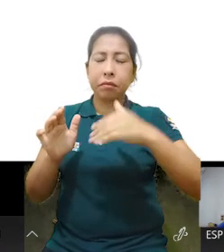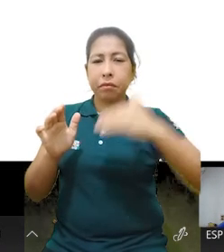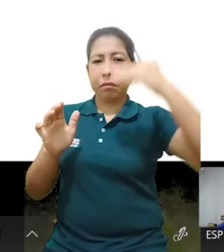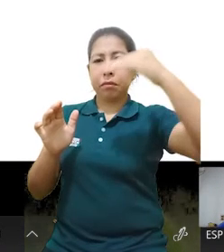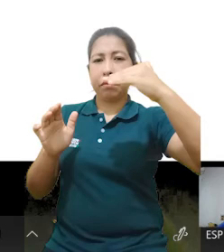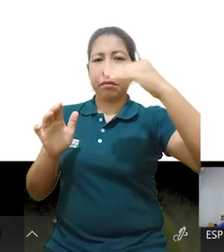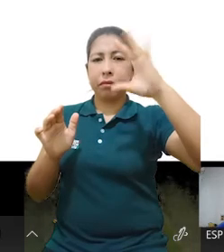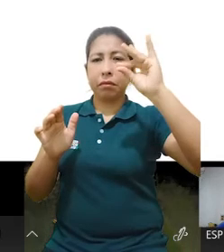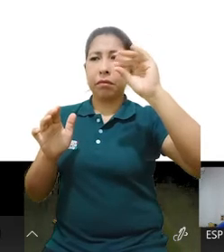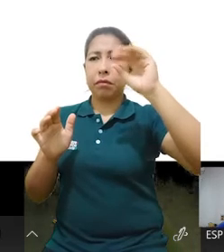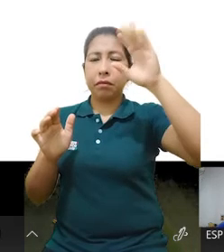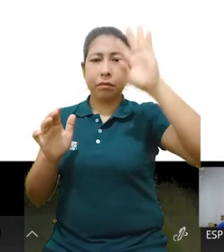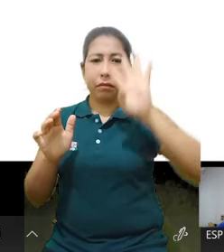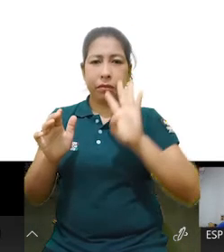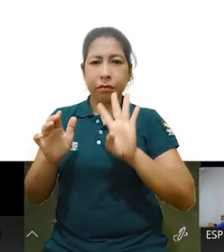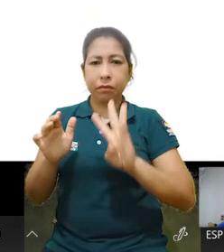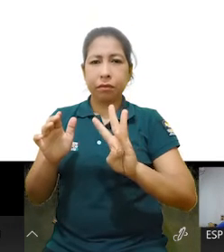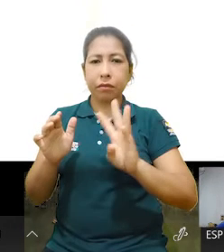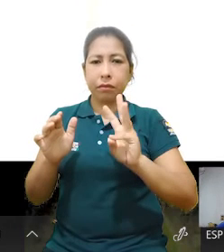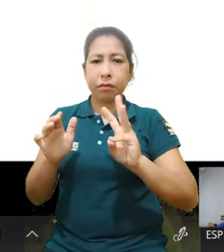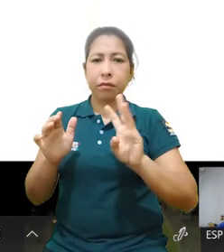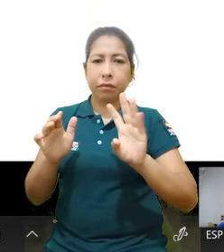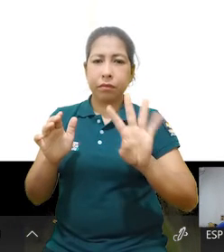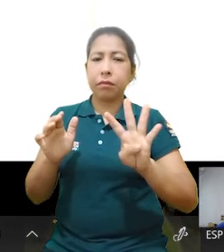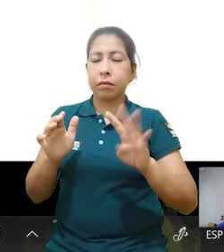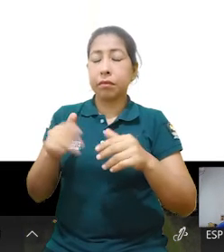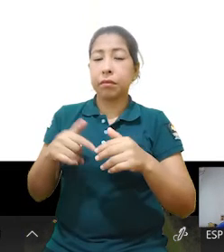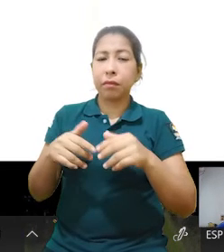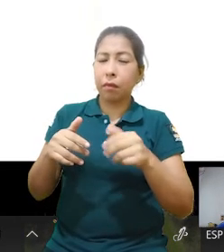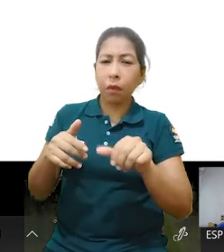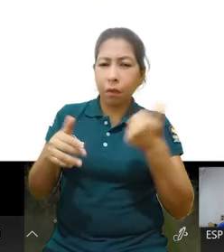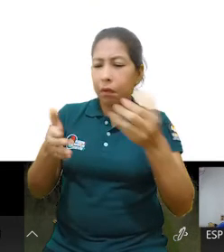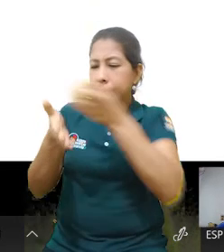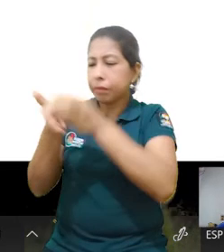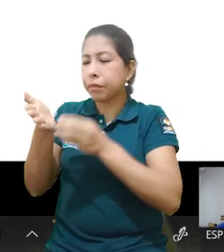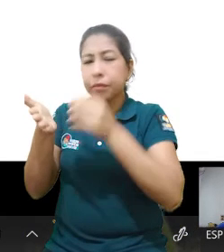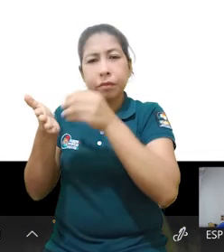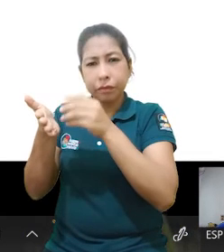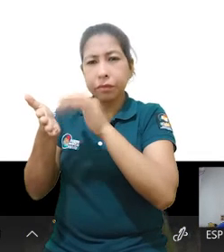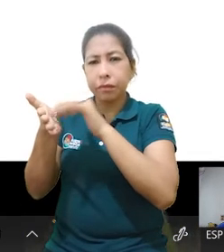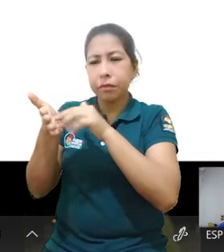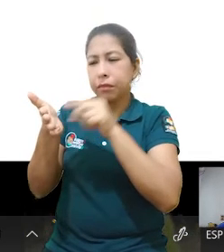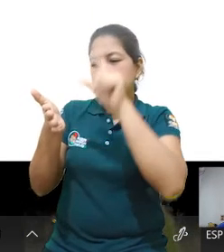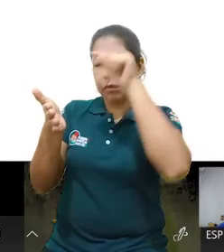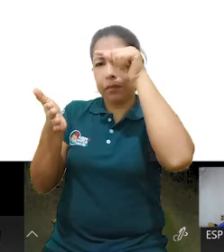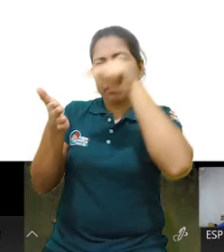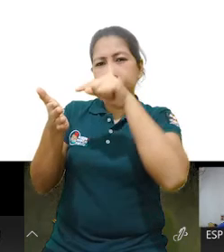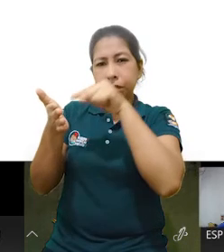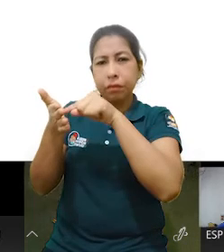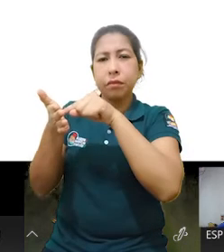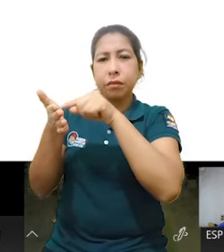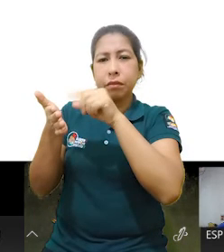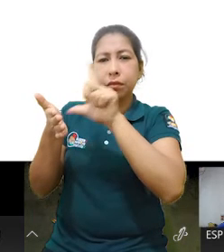otro modelo de calculadora que nos permita hacer este cálculo directamente. Tendremos logaritmo en base cualquiera, anotamos la